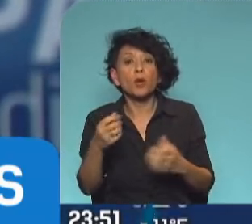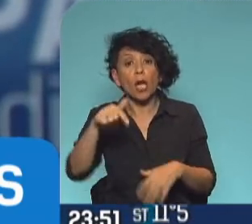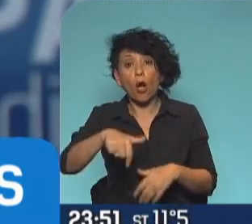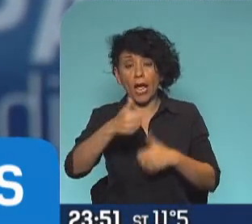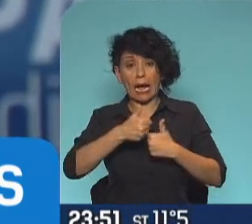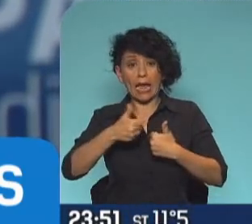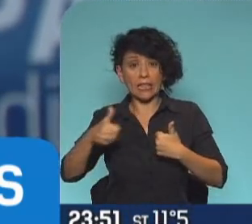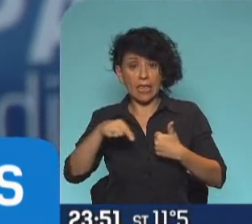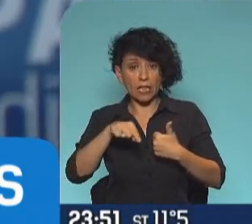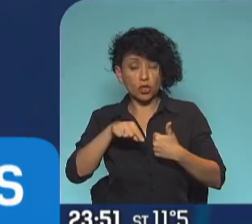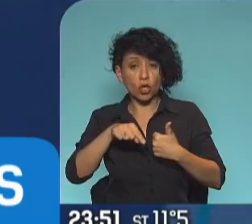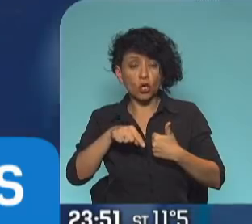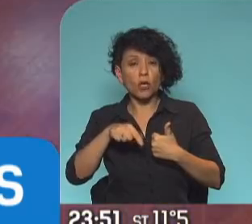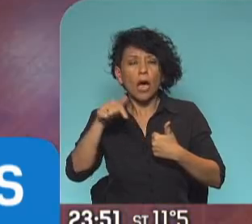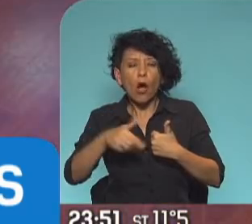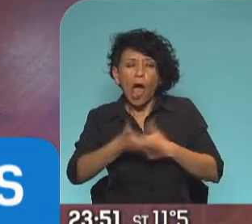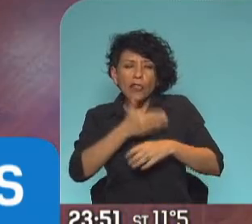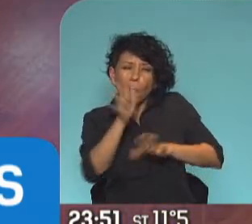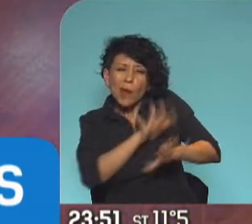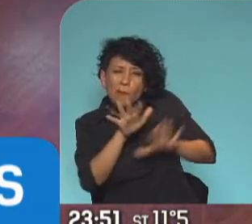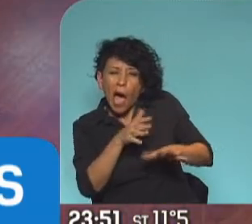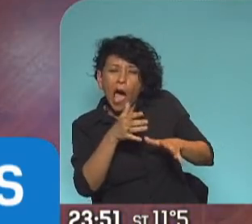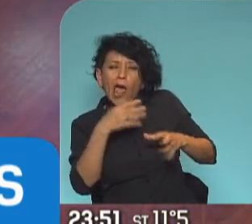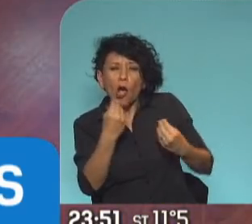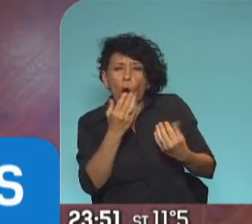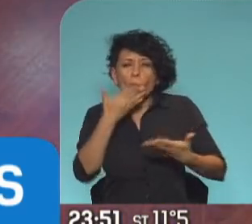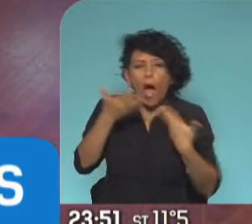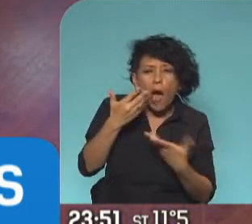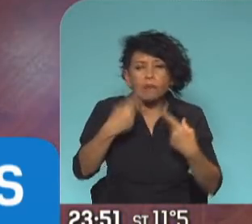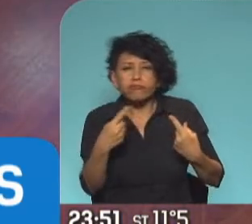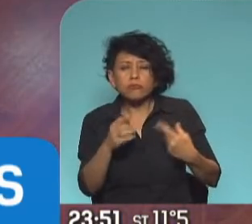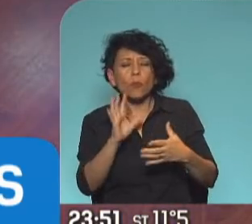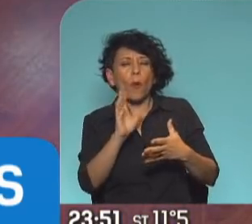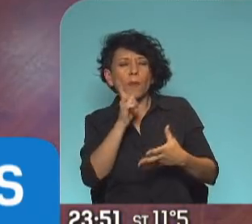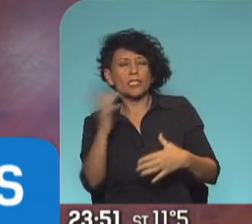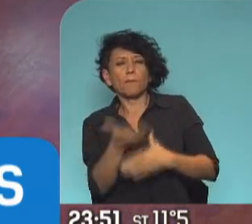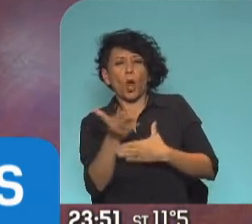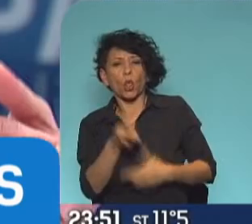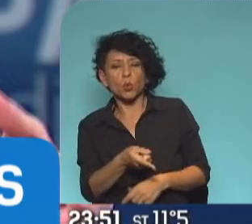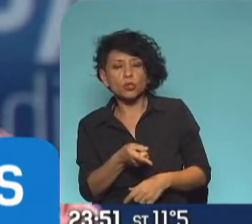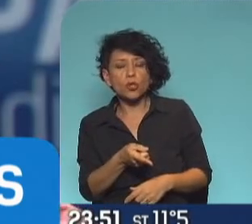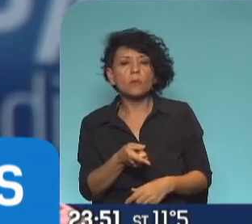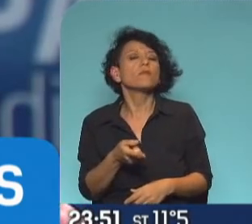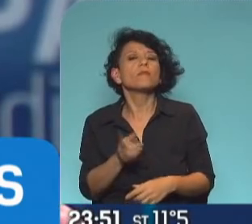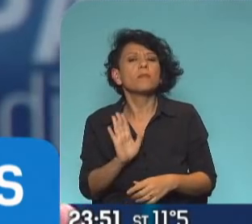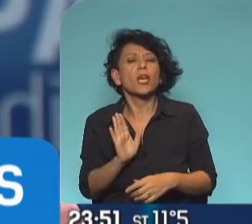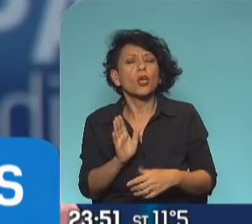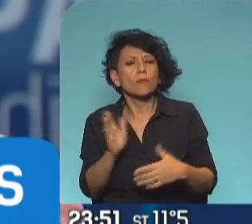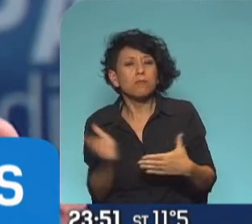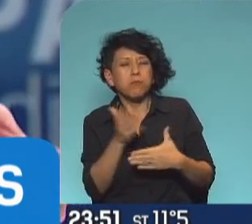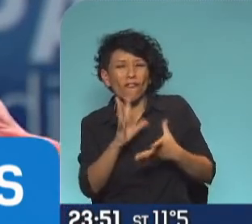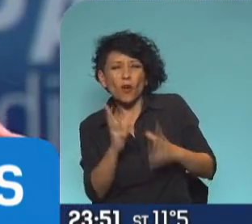vos Alejandro lo decías, hay un coaching, esto implica que es casi como un producto. Pero ¿dónde está la bondad del producto por un